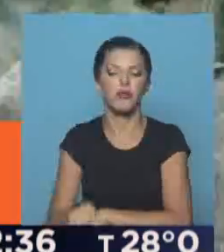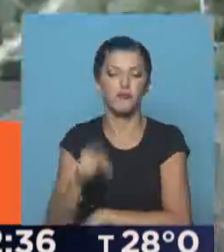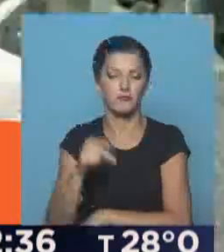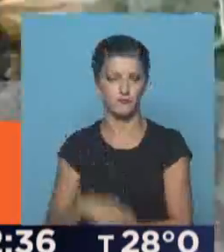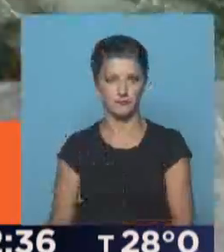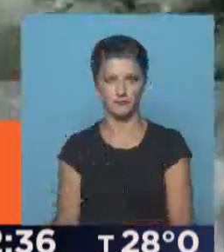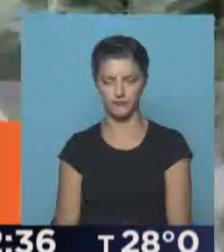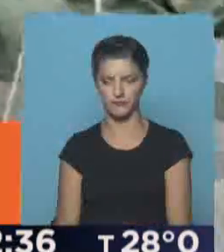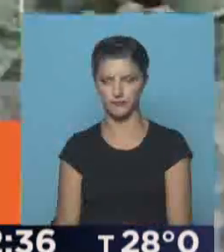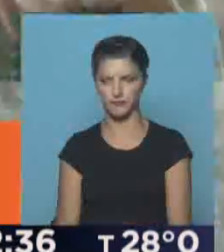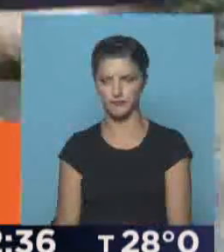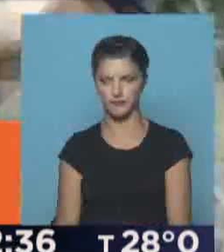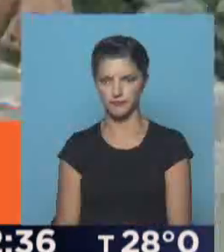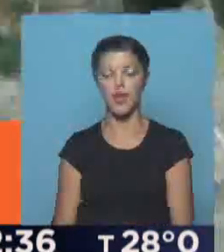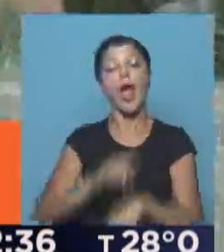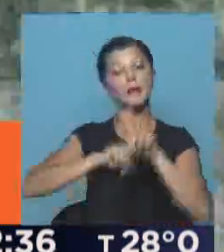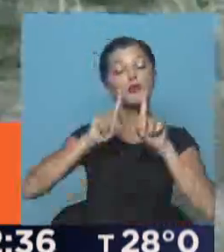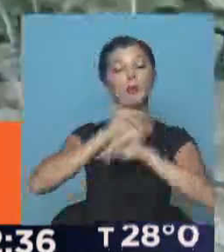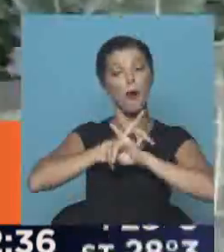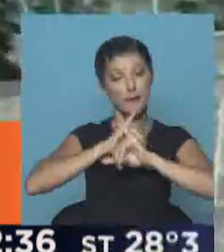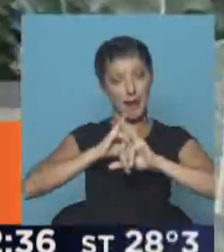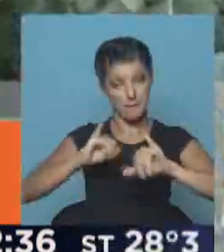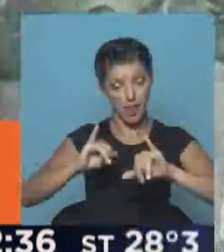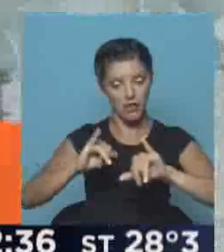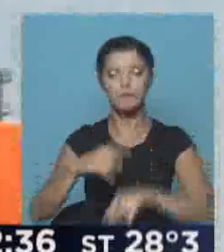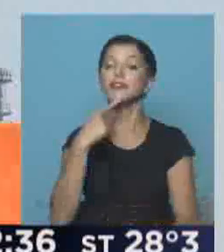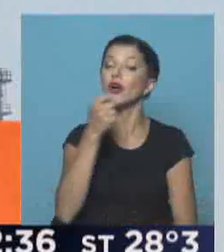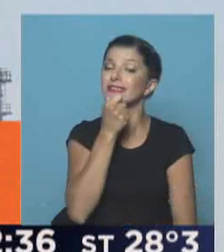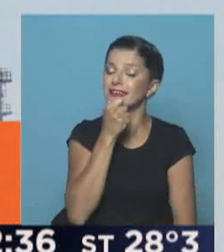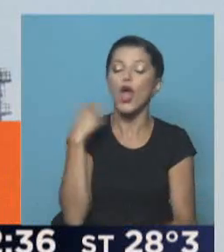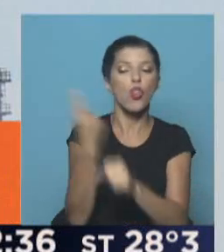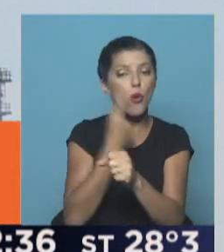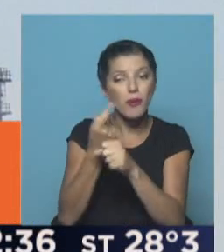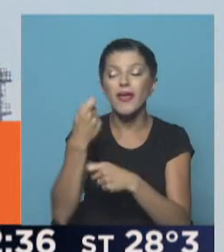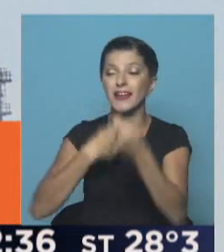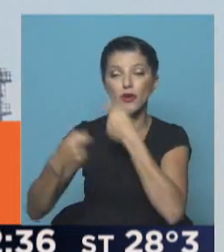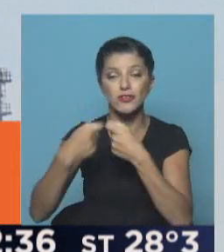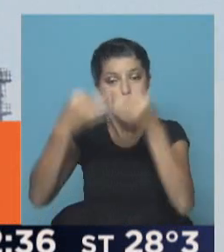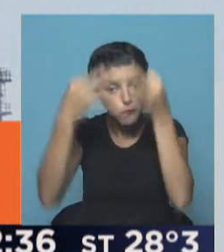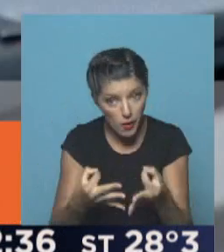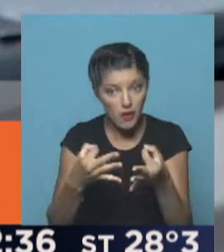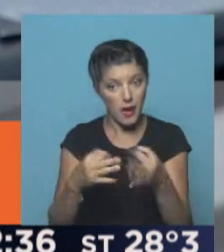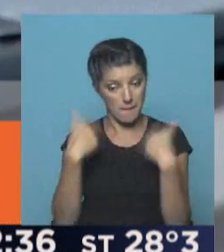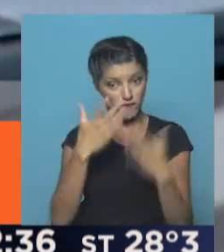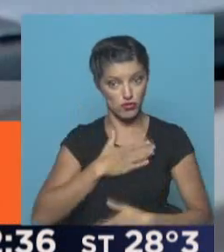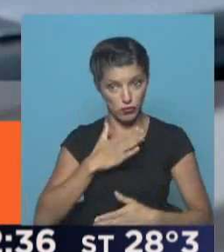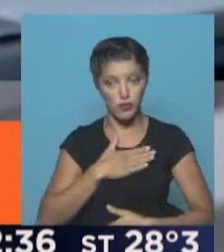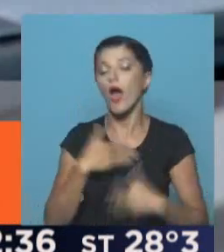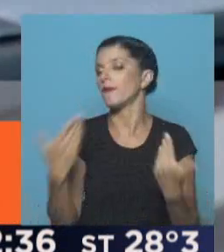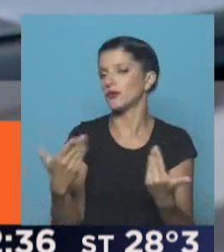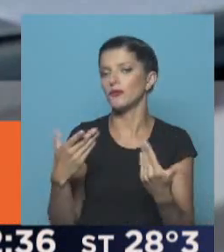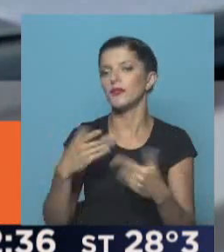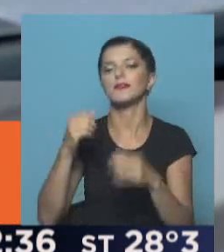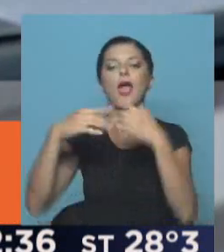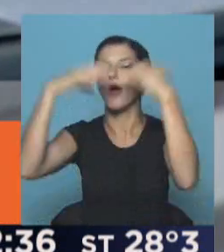barata. En campaña, el republicano disparó que si no logra una renegociación favorable, optará por retirarse del